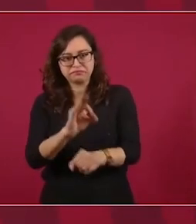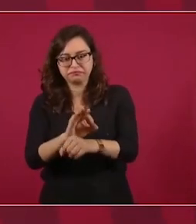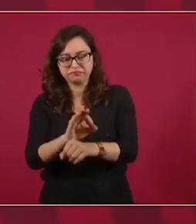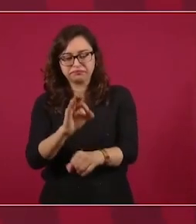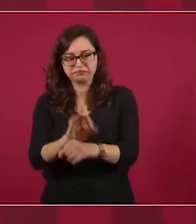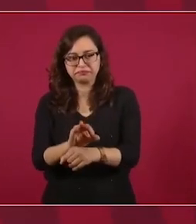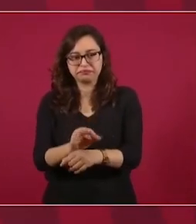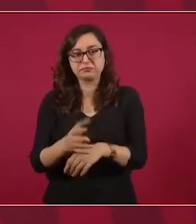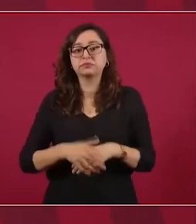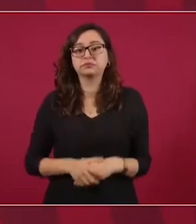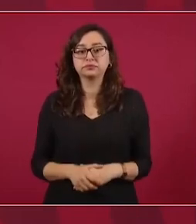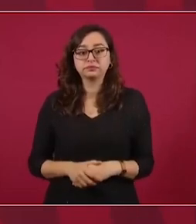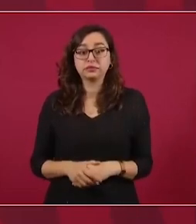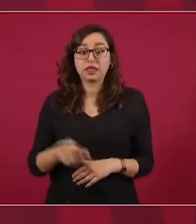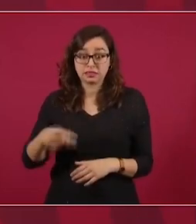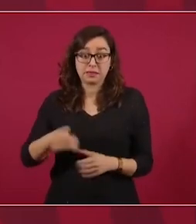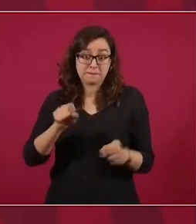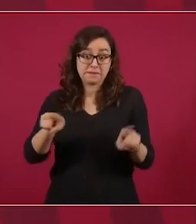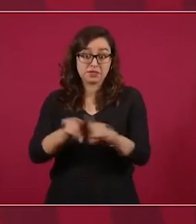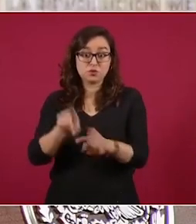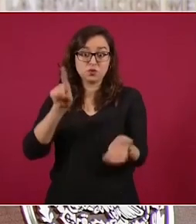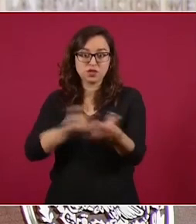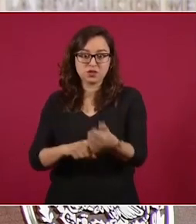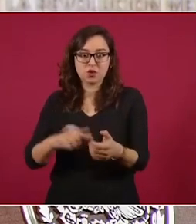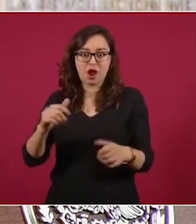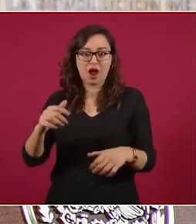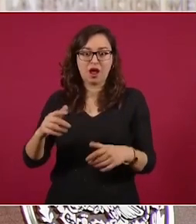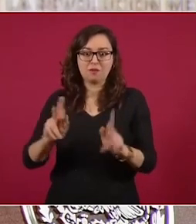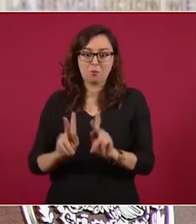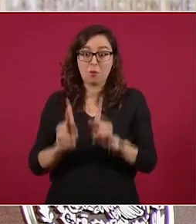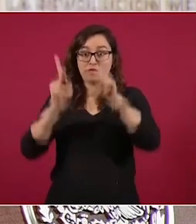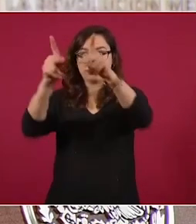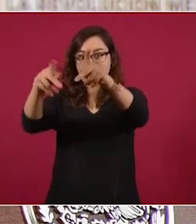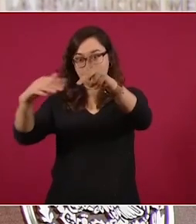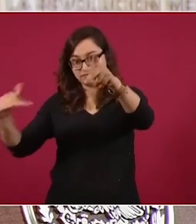y son pasos de fauna.